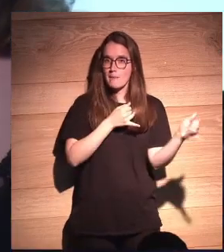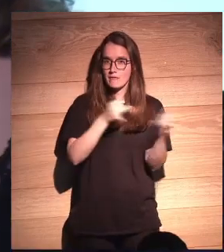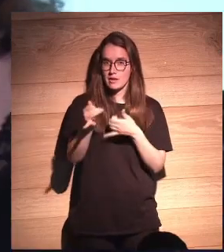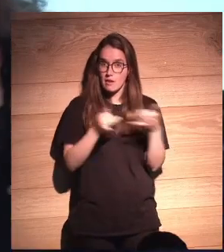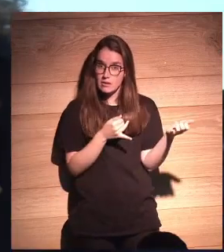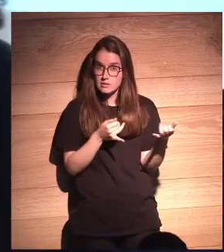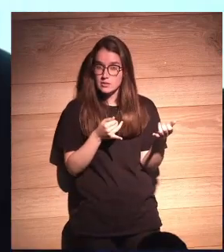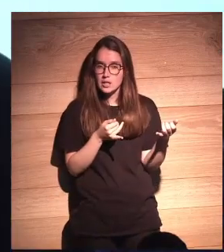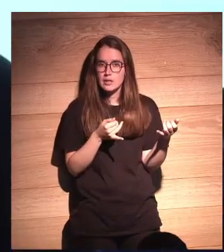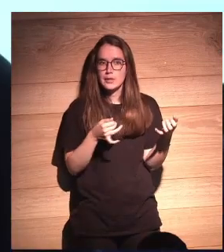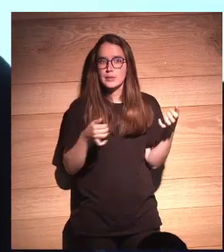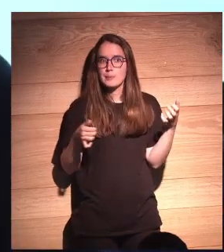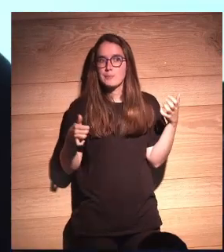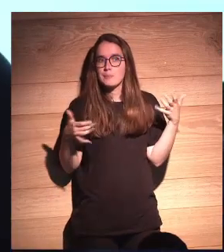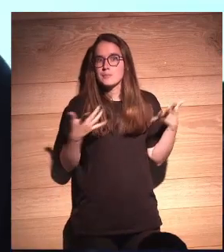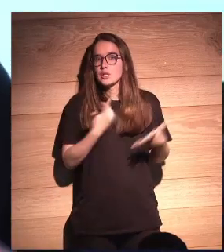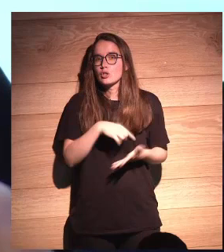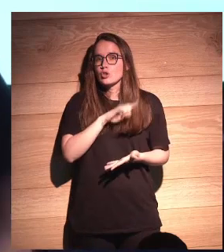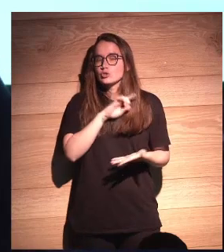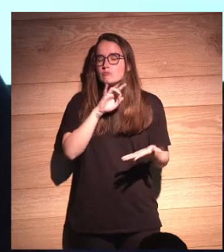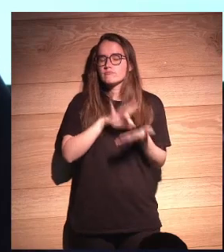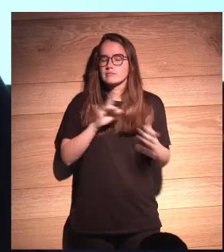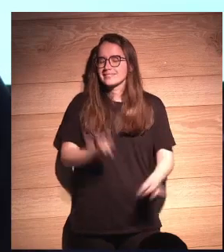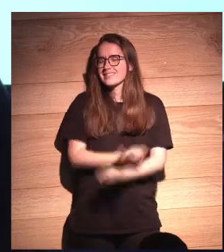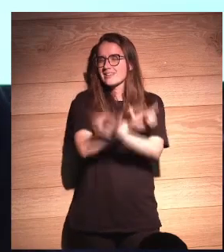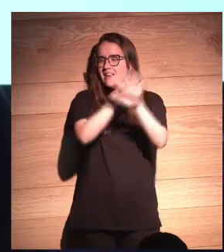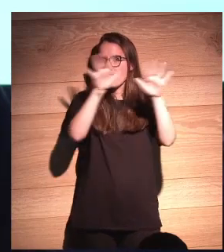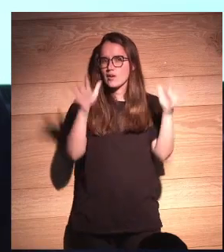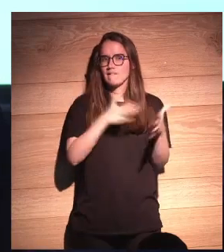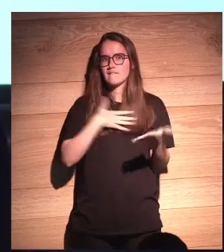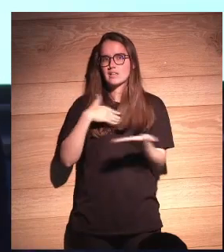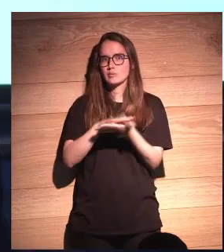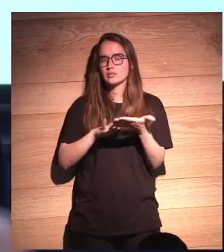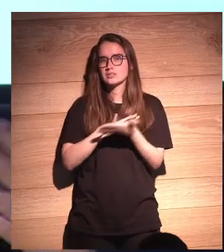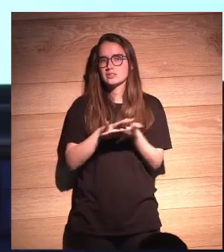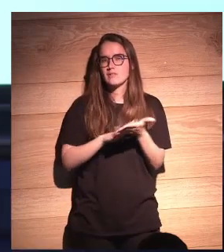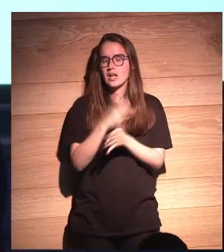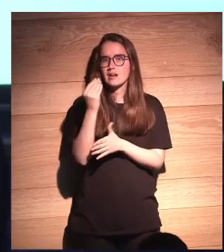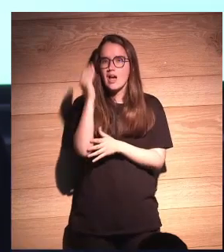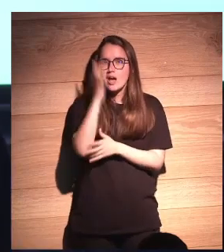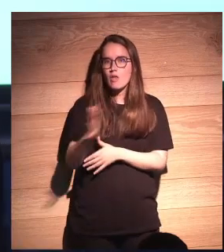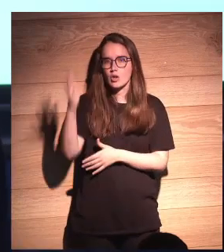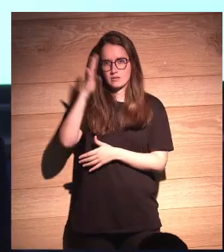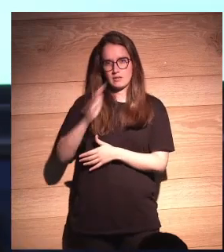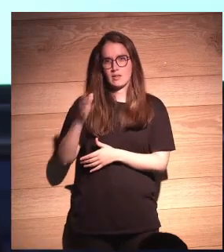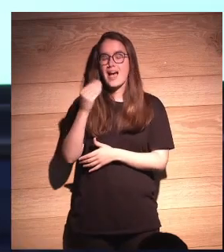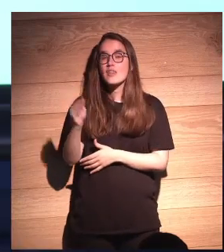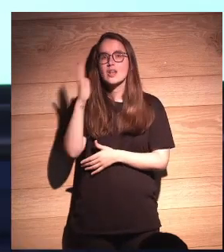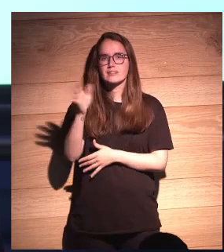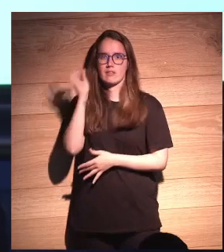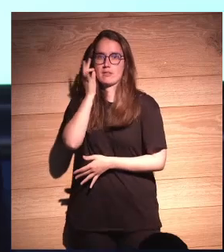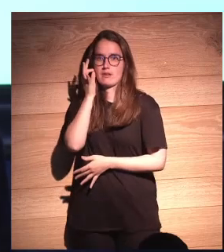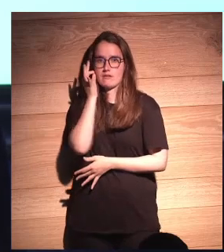patines. Y nosotras teníamos muy claro que queríamos hablar de la adolescencia y de la adolescencia en